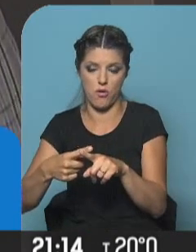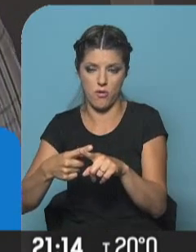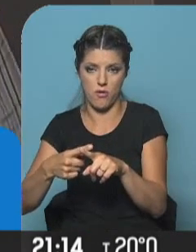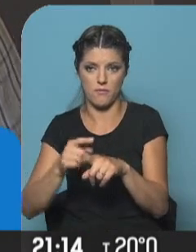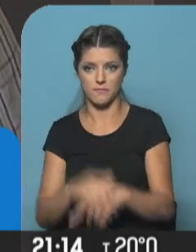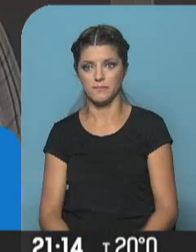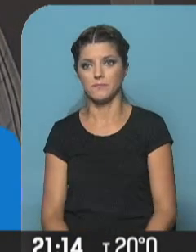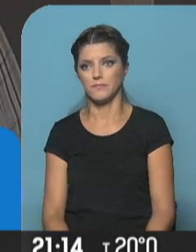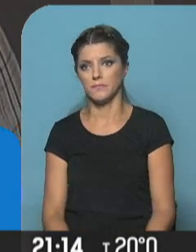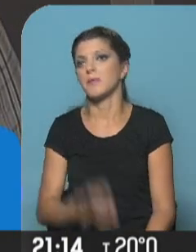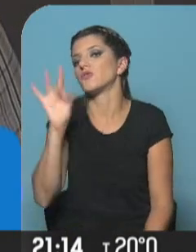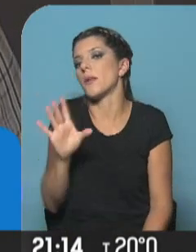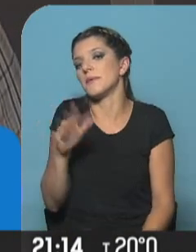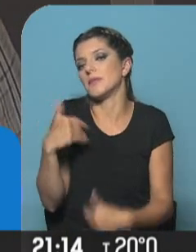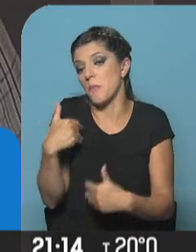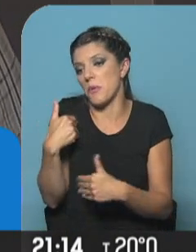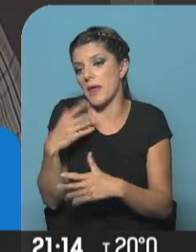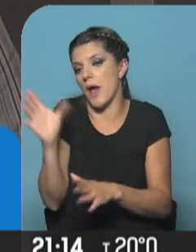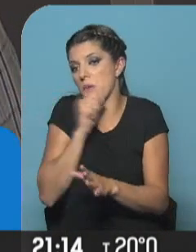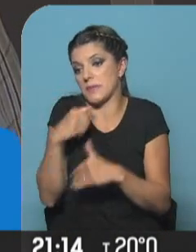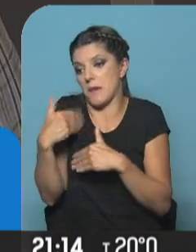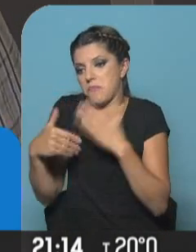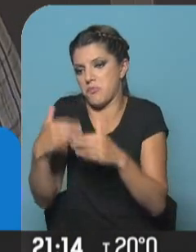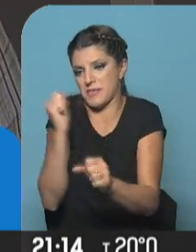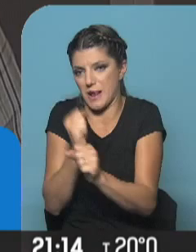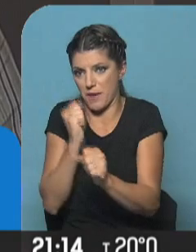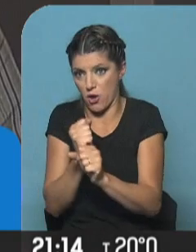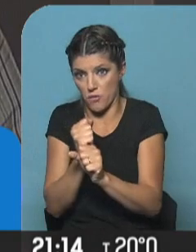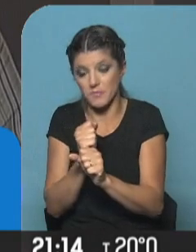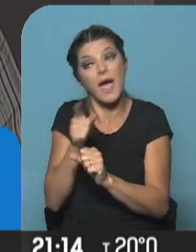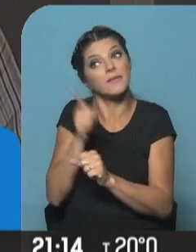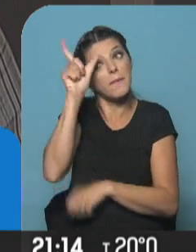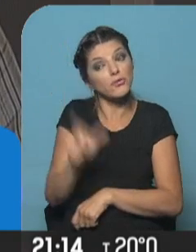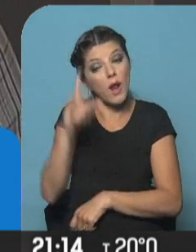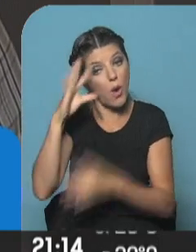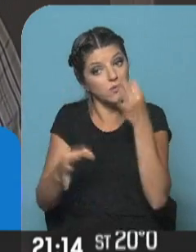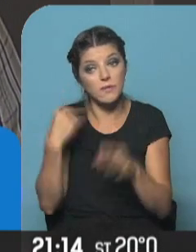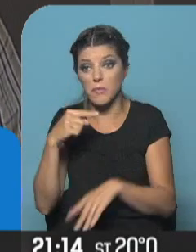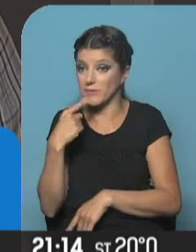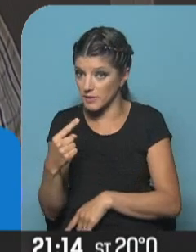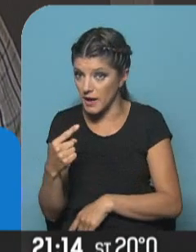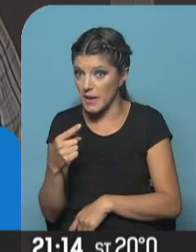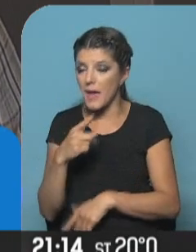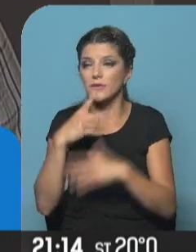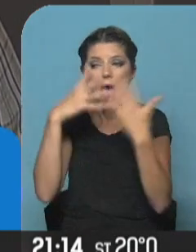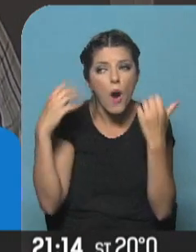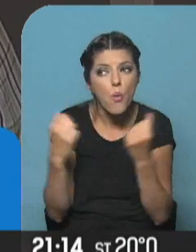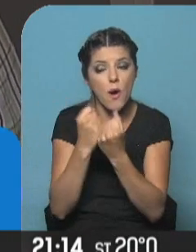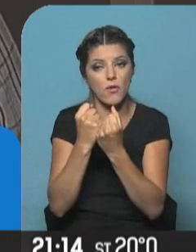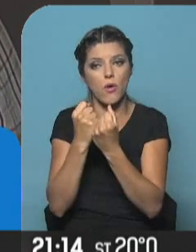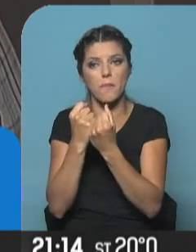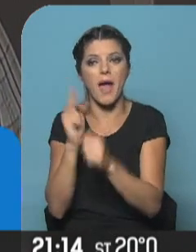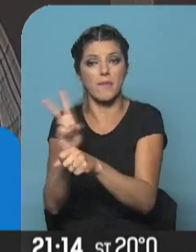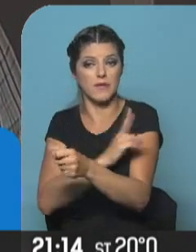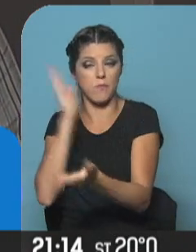poder sobrevivir en los nuevos tiempos. A esos funcionarios judiciales hay que decirle que no existen más pactos de impunidad, así que mejor empiecen a aplicar